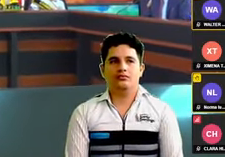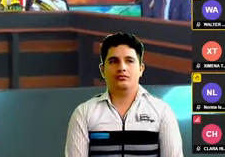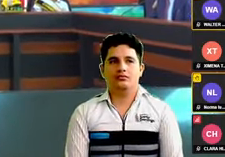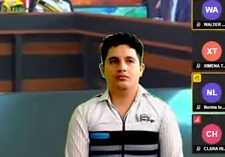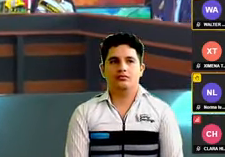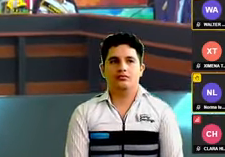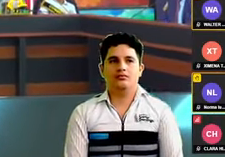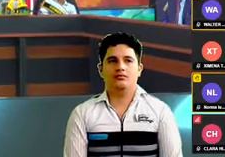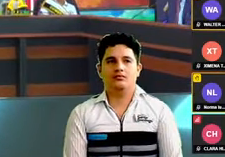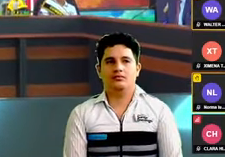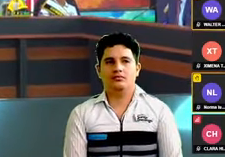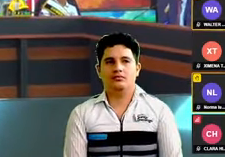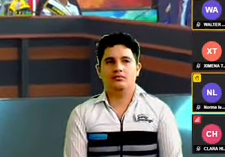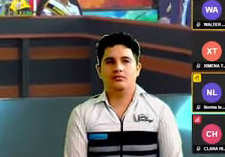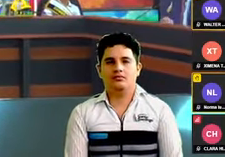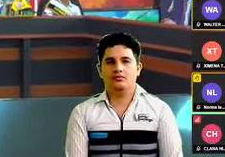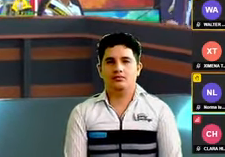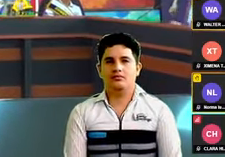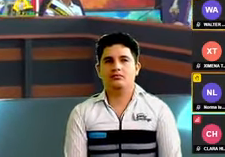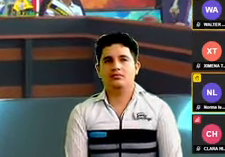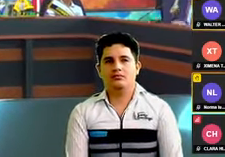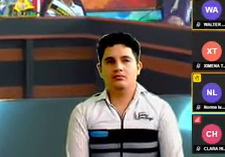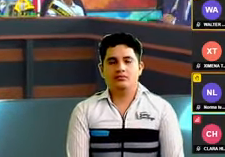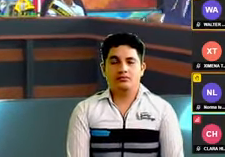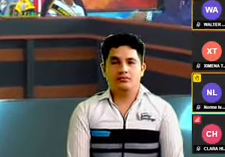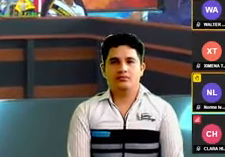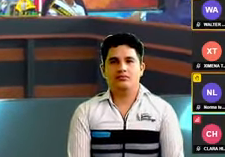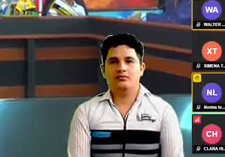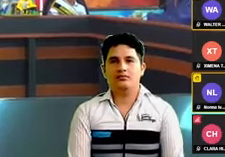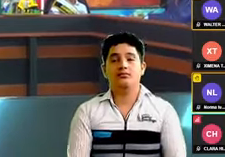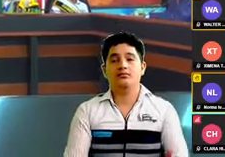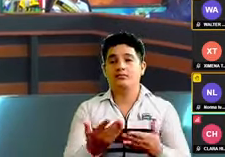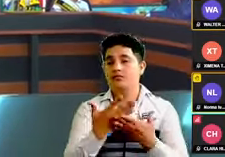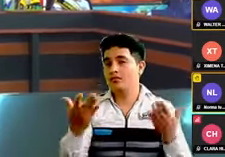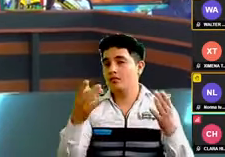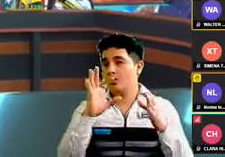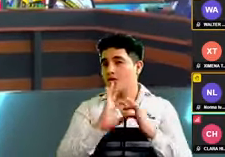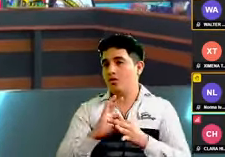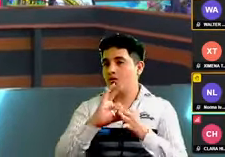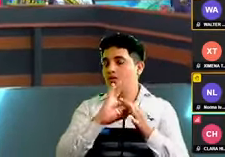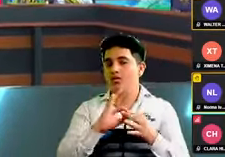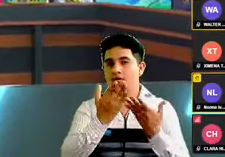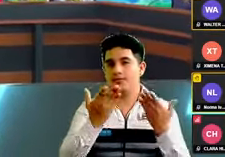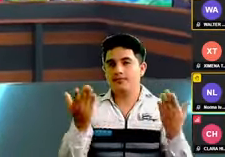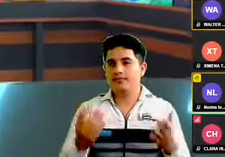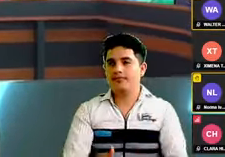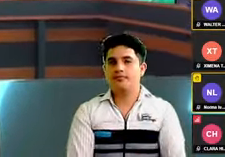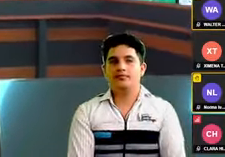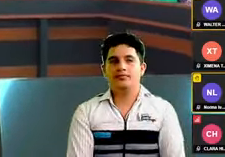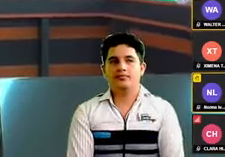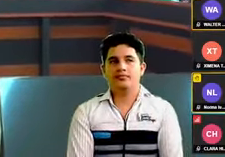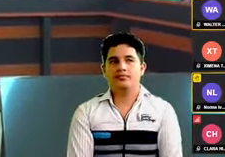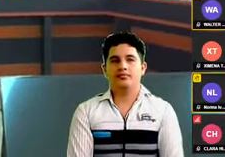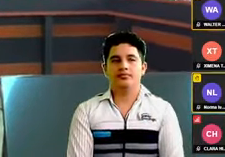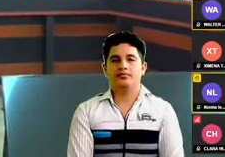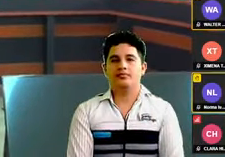GAC-MCD-SG-7C-BD-2023-010. Hasta ahí el tercer punto. En consideración, compañeros.